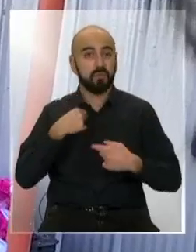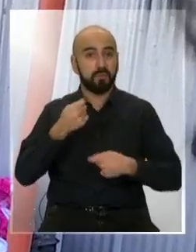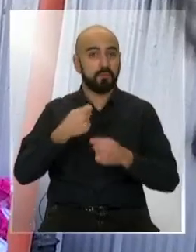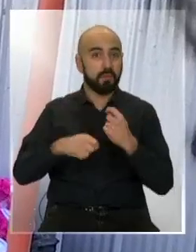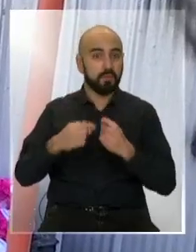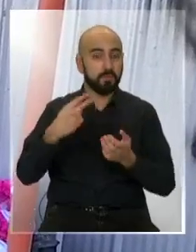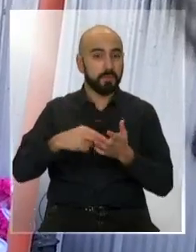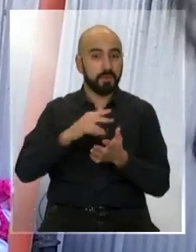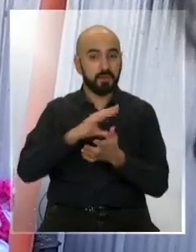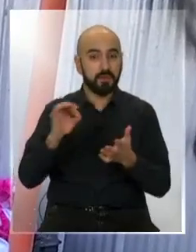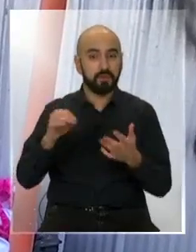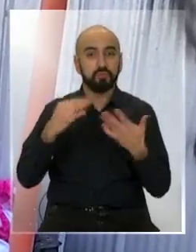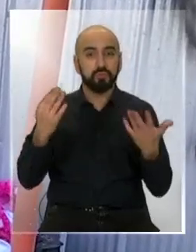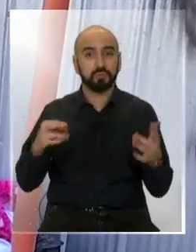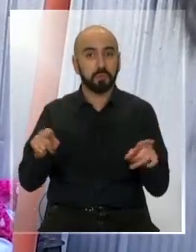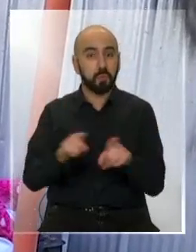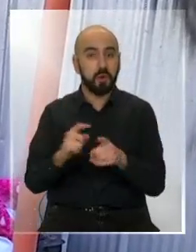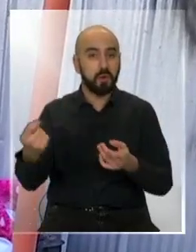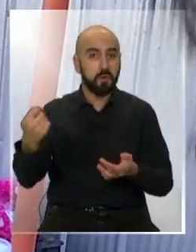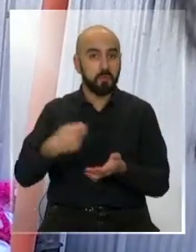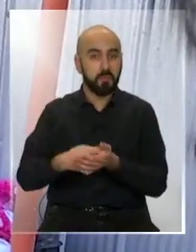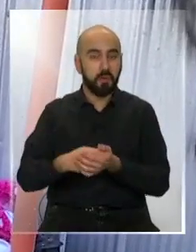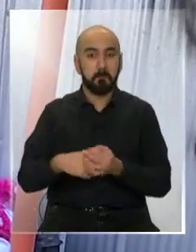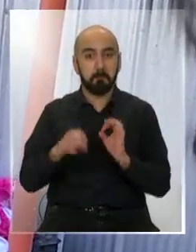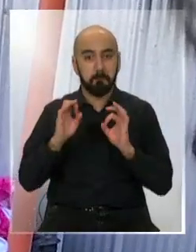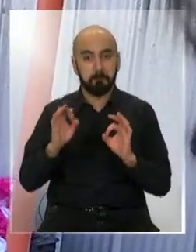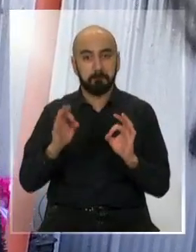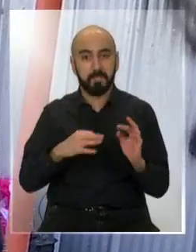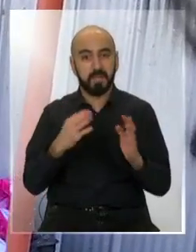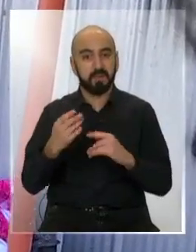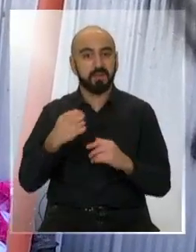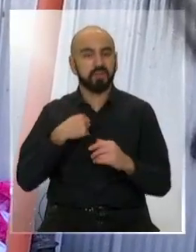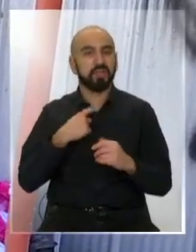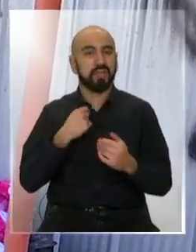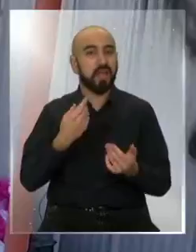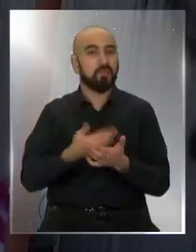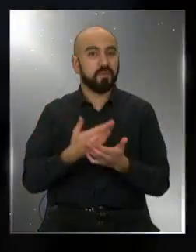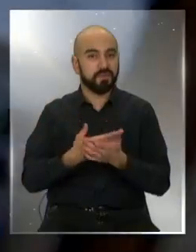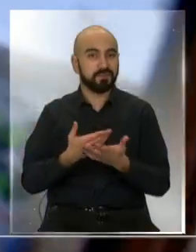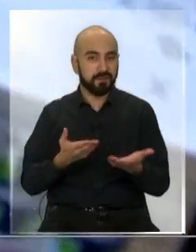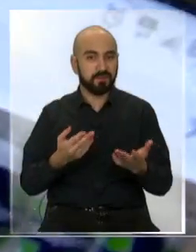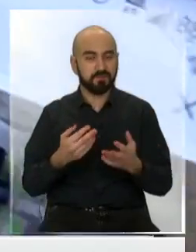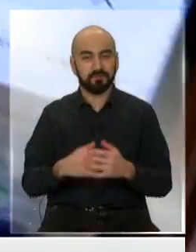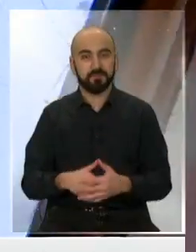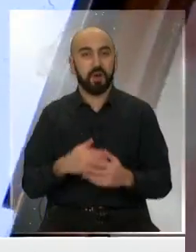2.500, entonces la gente igual va a comprar. Entonces quería aprovechar la oportunidad.